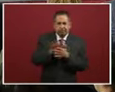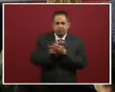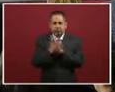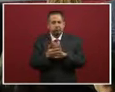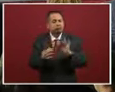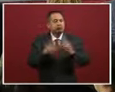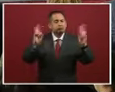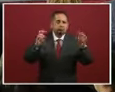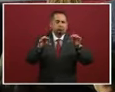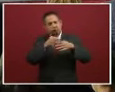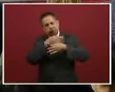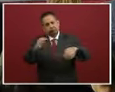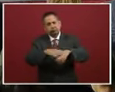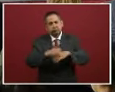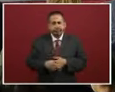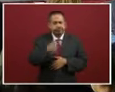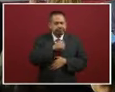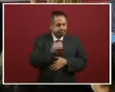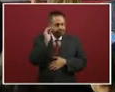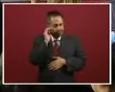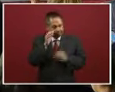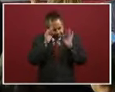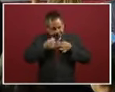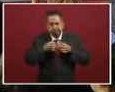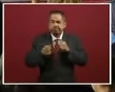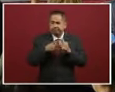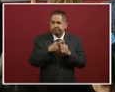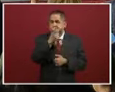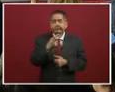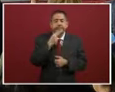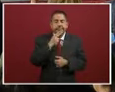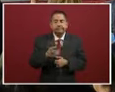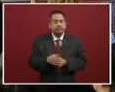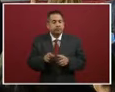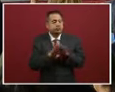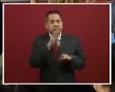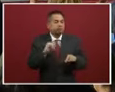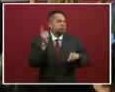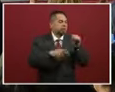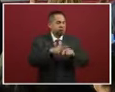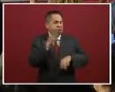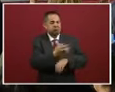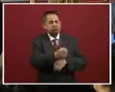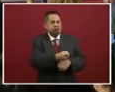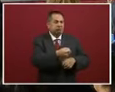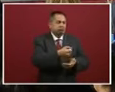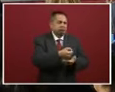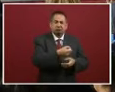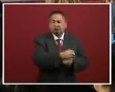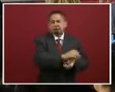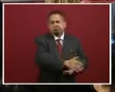coloquialmente, con un llamado a Escuchemos Primero, que es la manera en cómo podemos acercarnos, no hay manera de combatir este tipo de